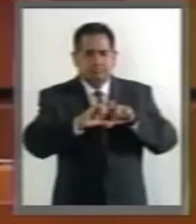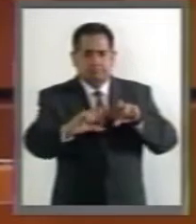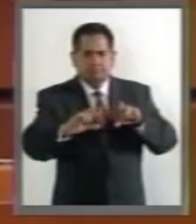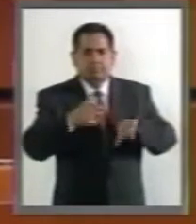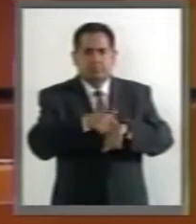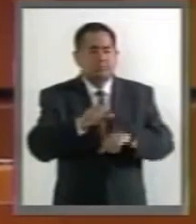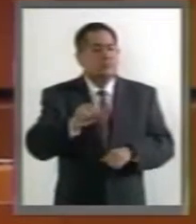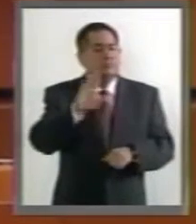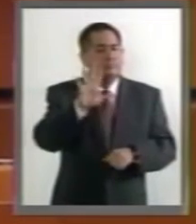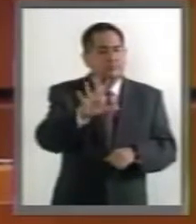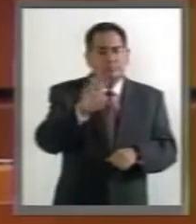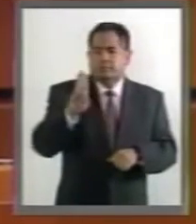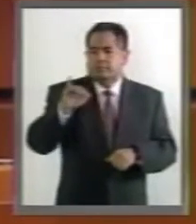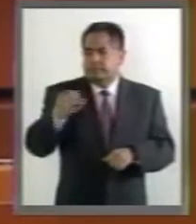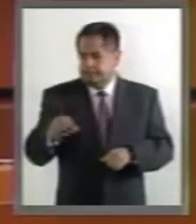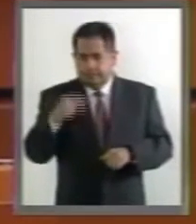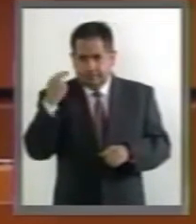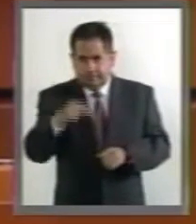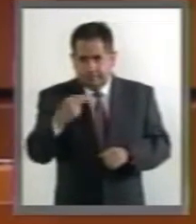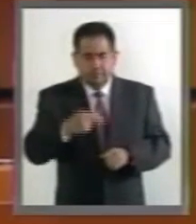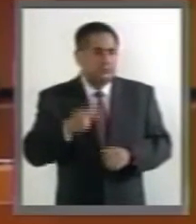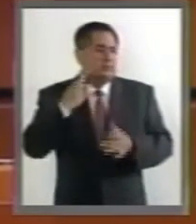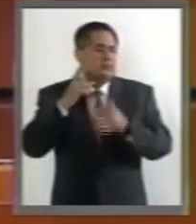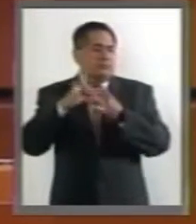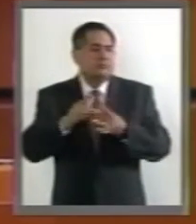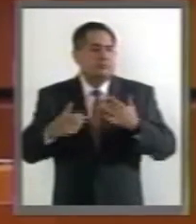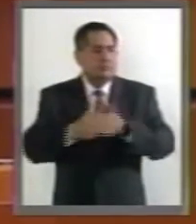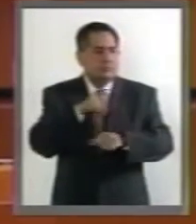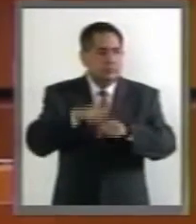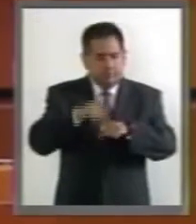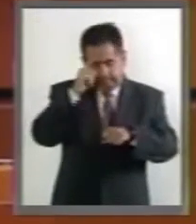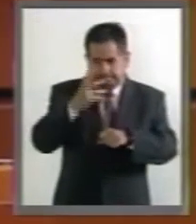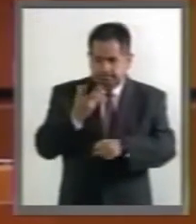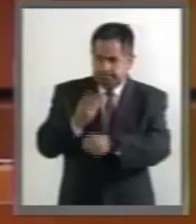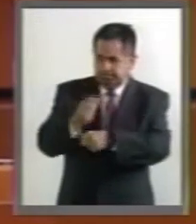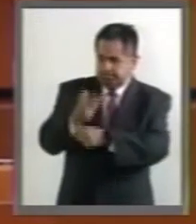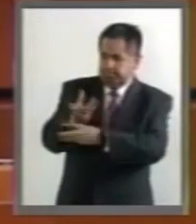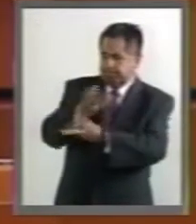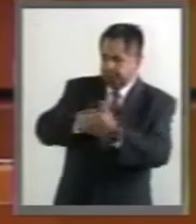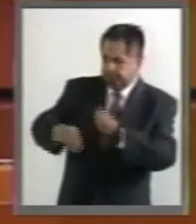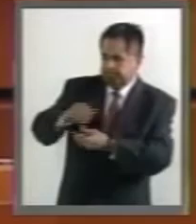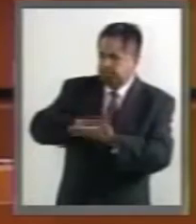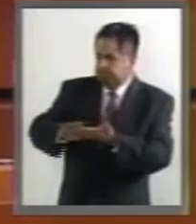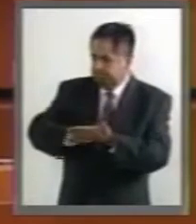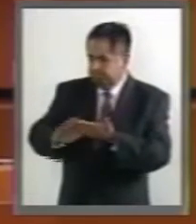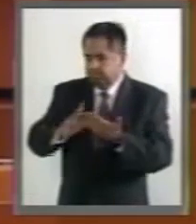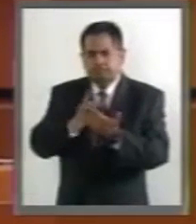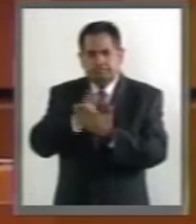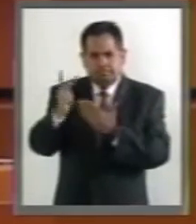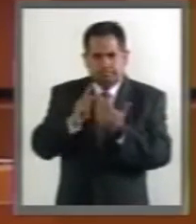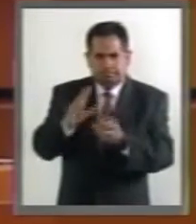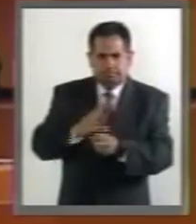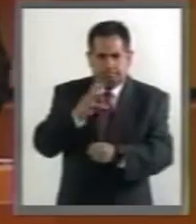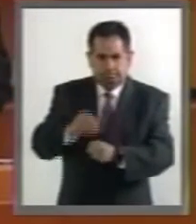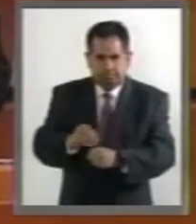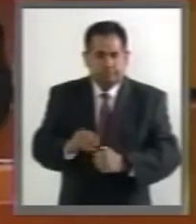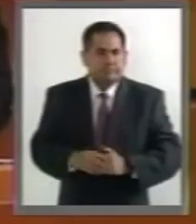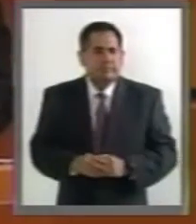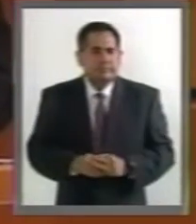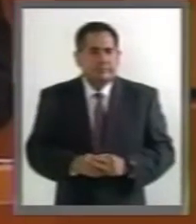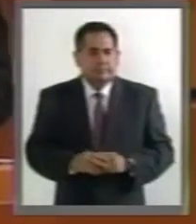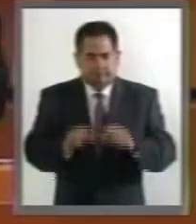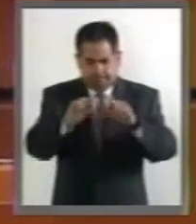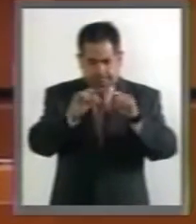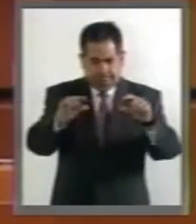bis denominado de la Política Nacional de Reparación Social y sus programas integrales, al